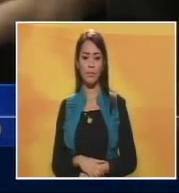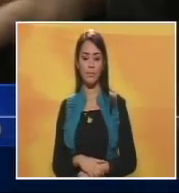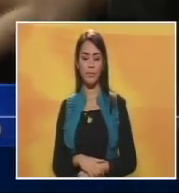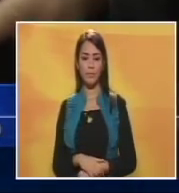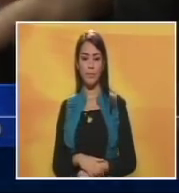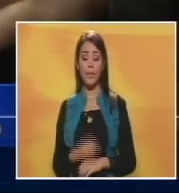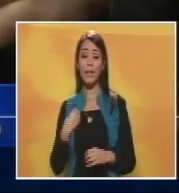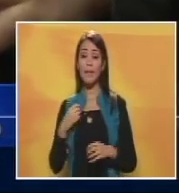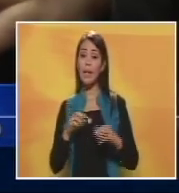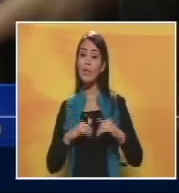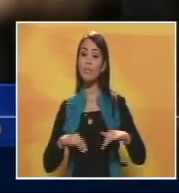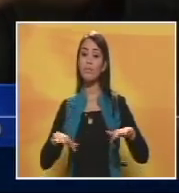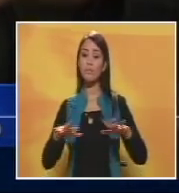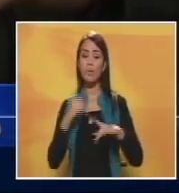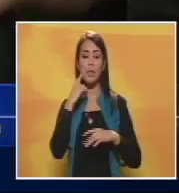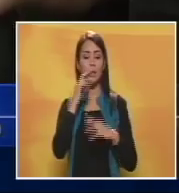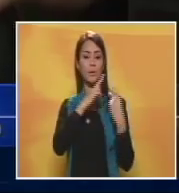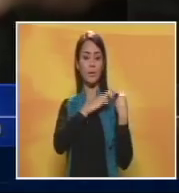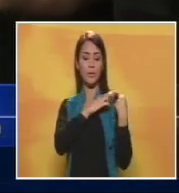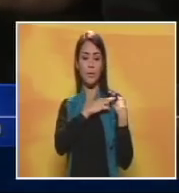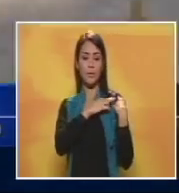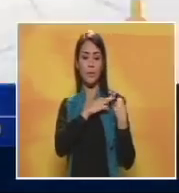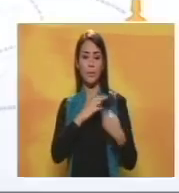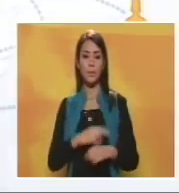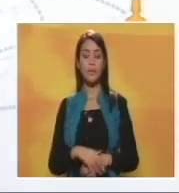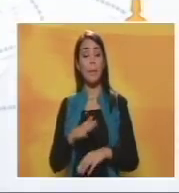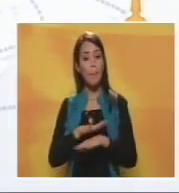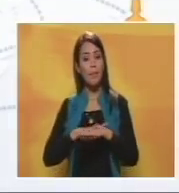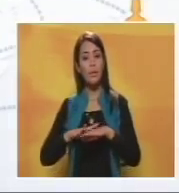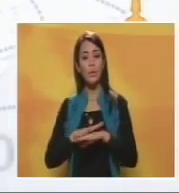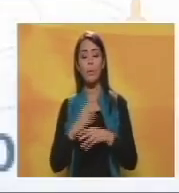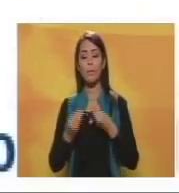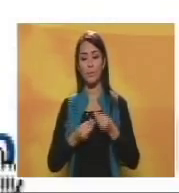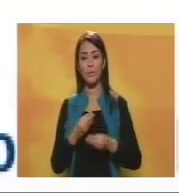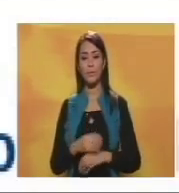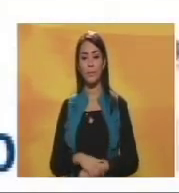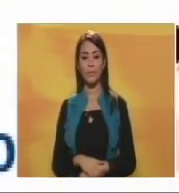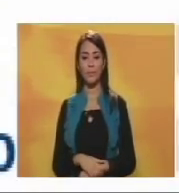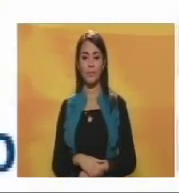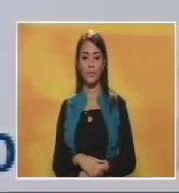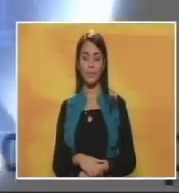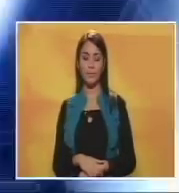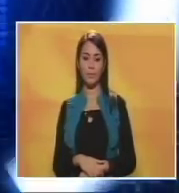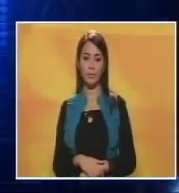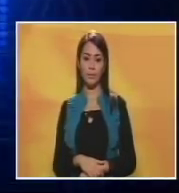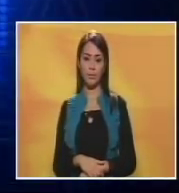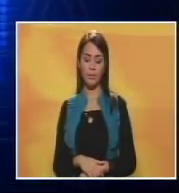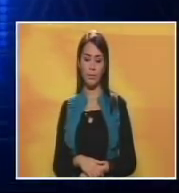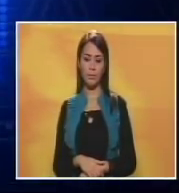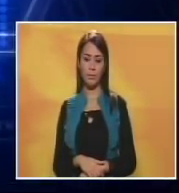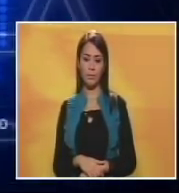se espera que el directivo asuma responsabilidad y pida disculpas por lo sucedido.